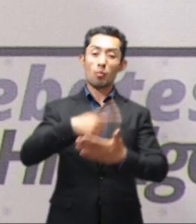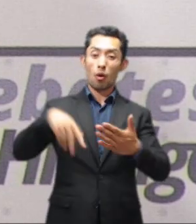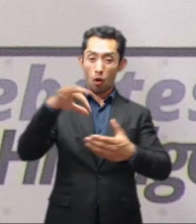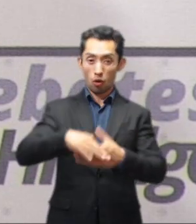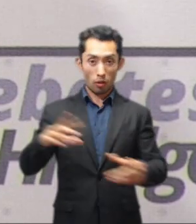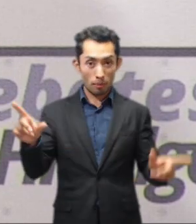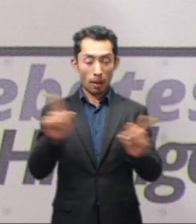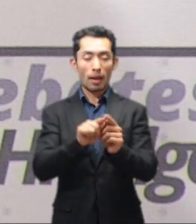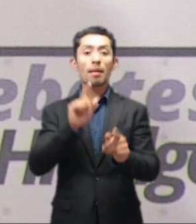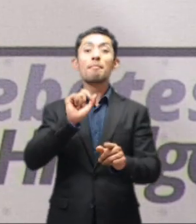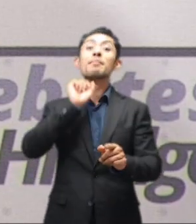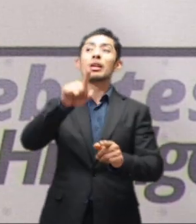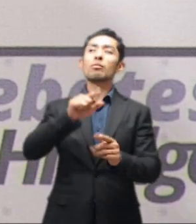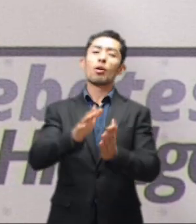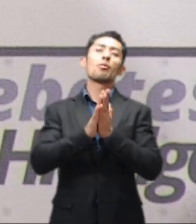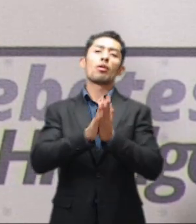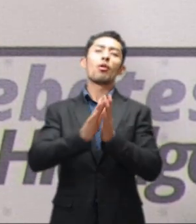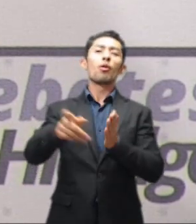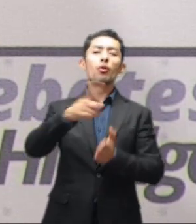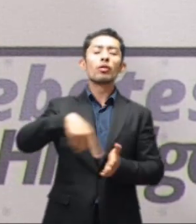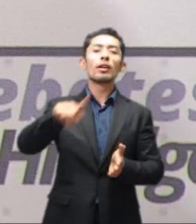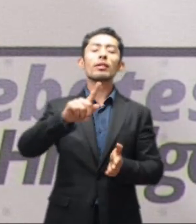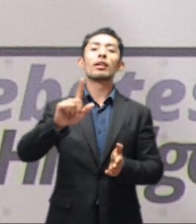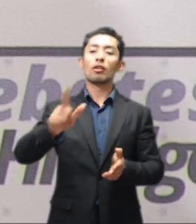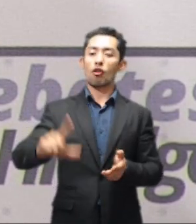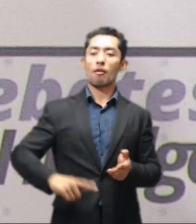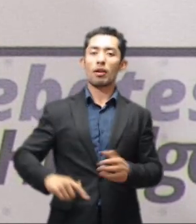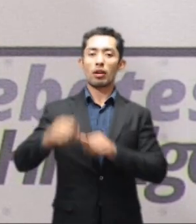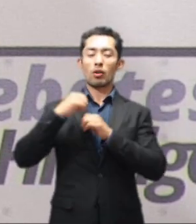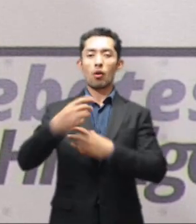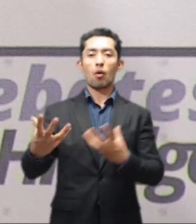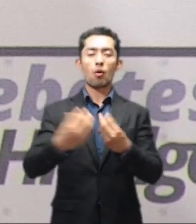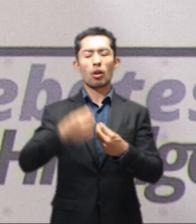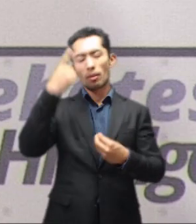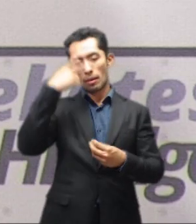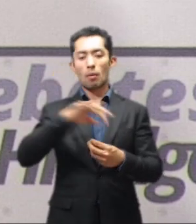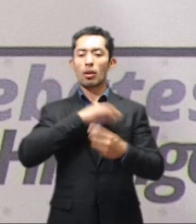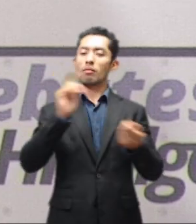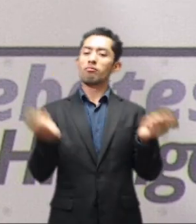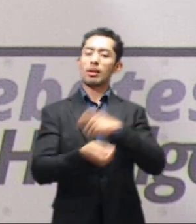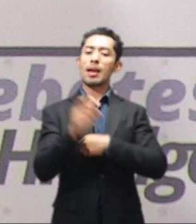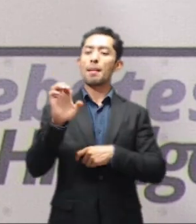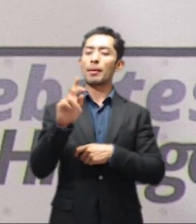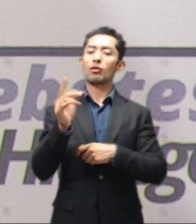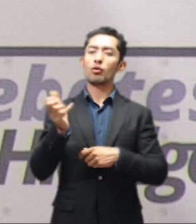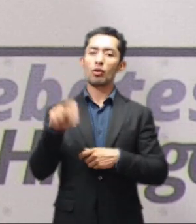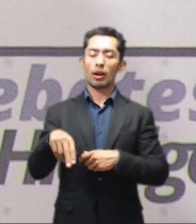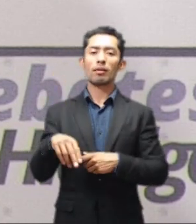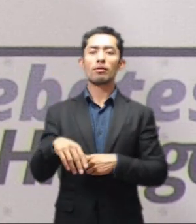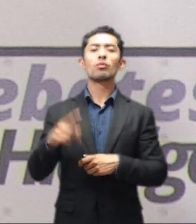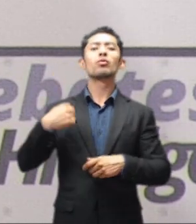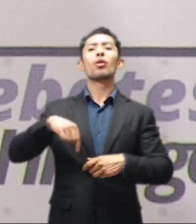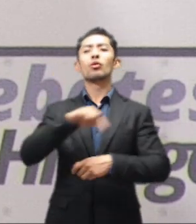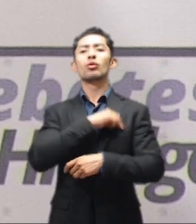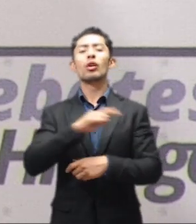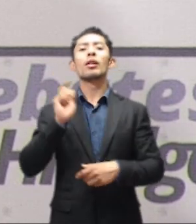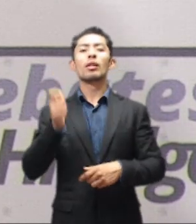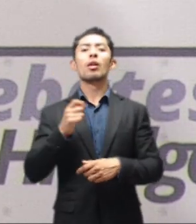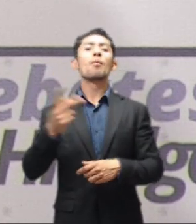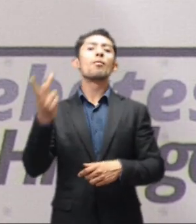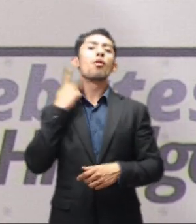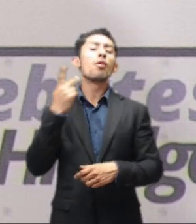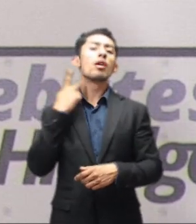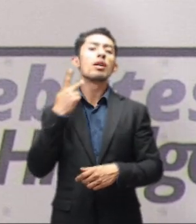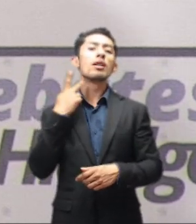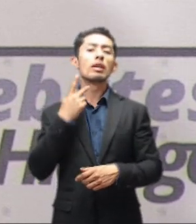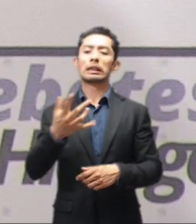voto Les pedimos gobernar juntos para que se transforme paso Yuca somos políticos